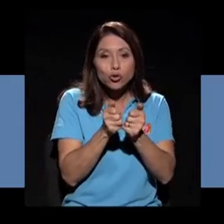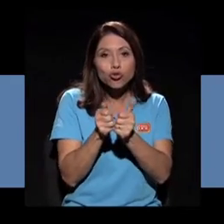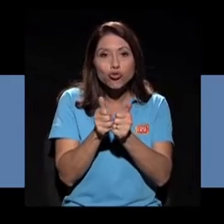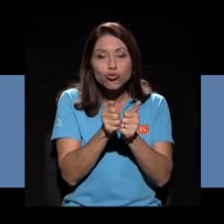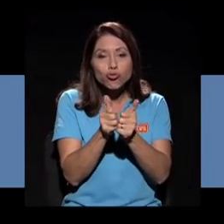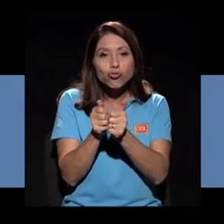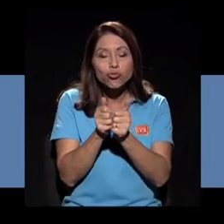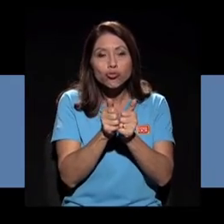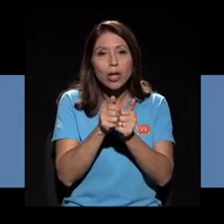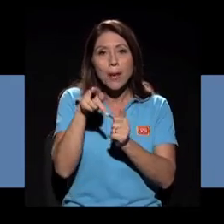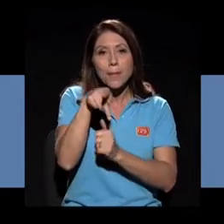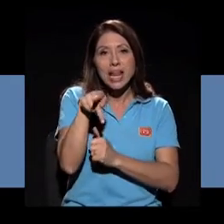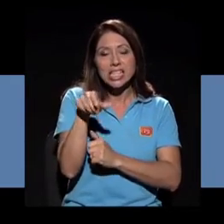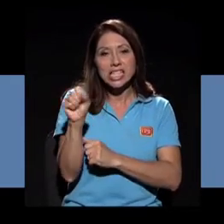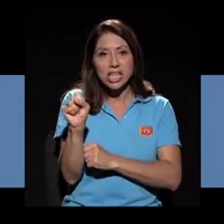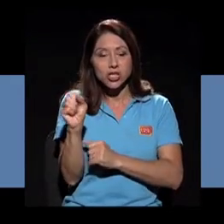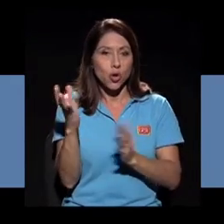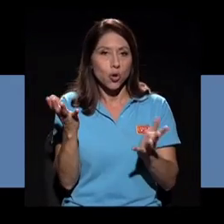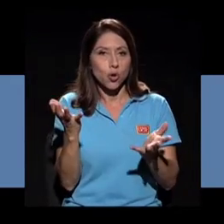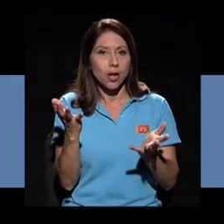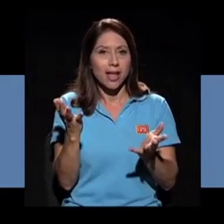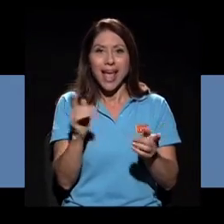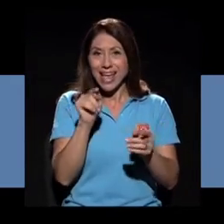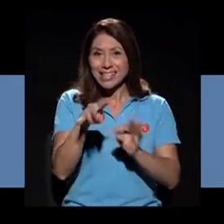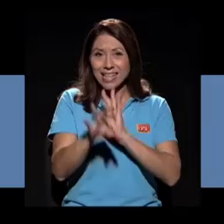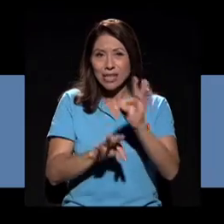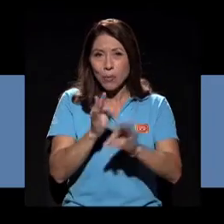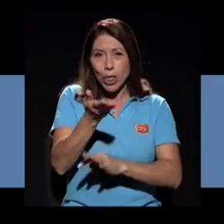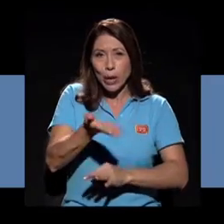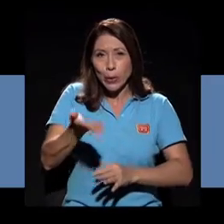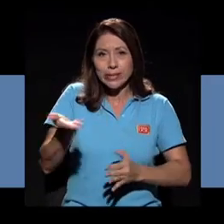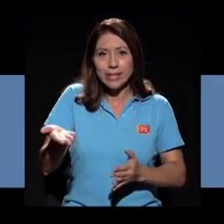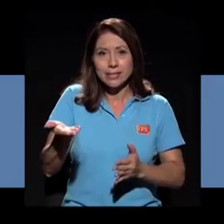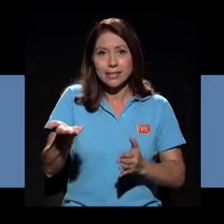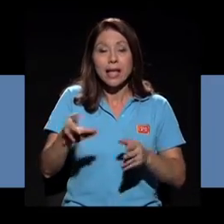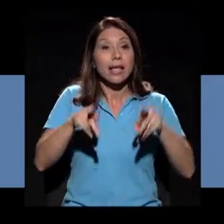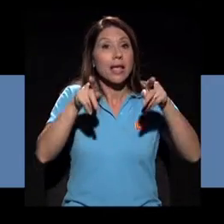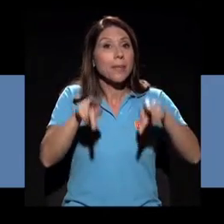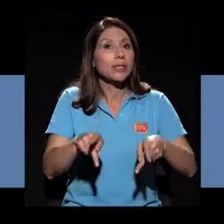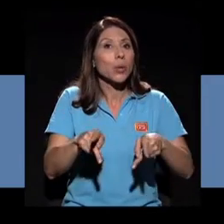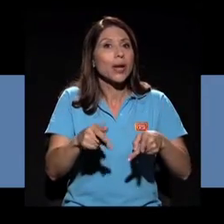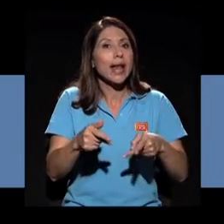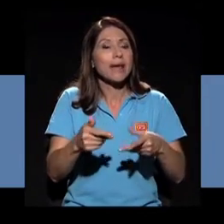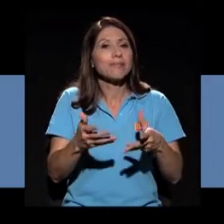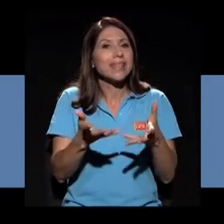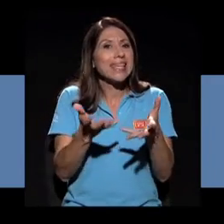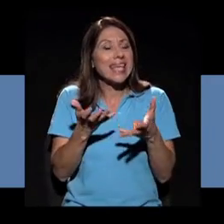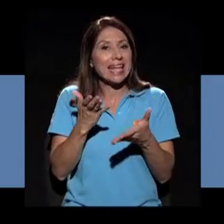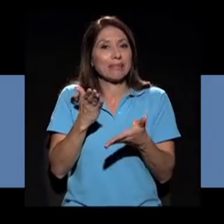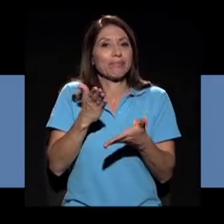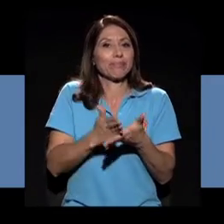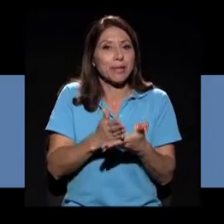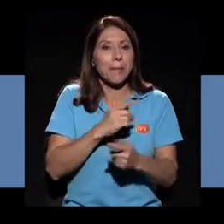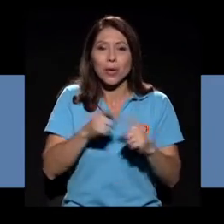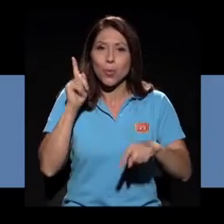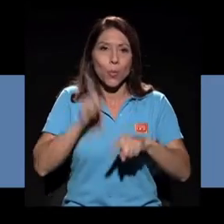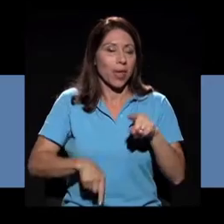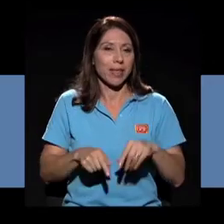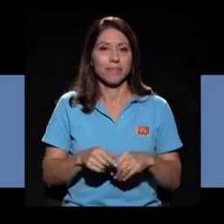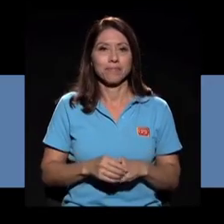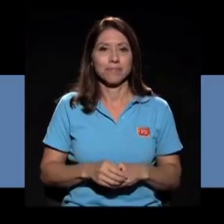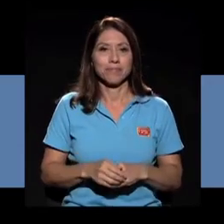sé, o a ese tipo de cosas que aunque la persona tenga o quiera hacer, no, dejar de hacerlo, no puede, por